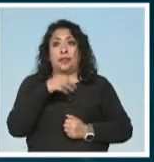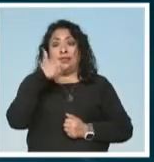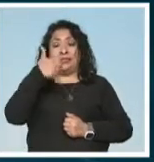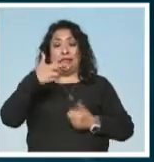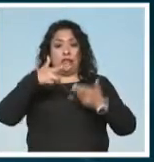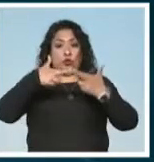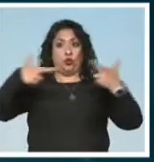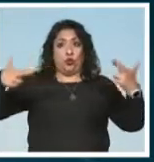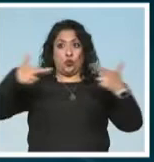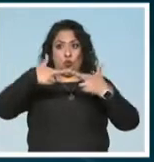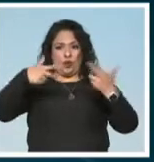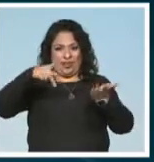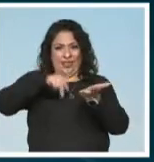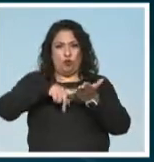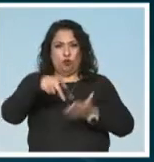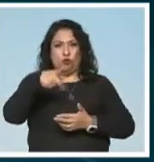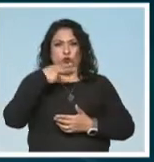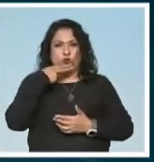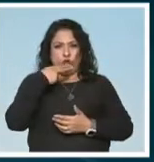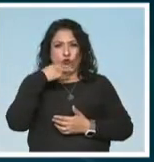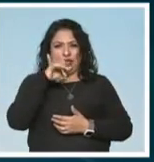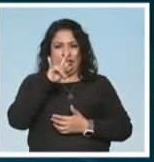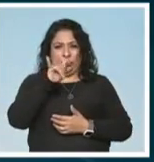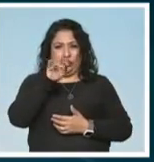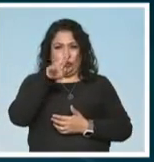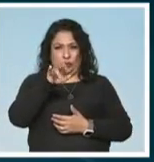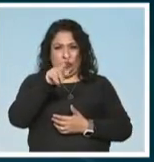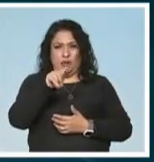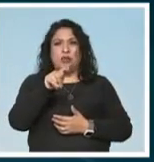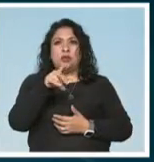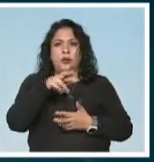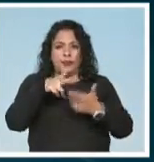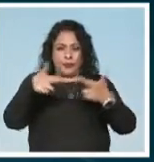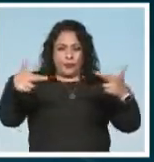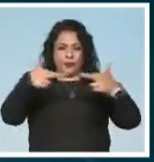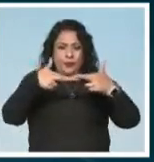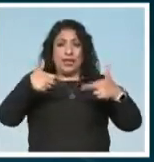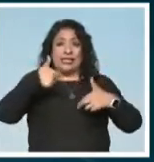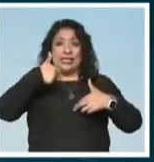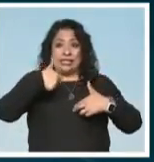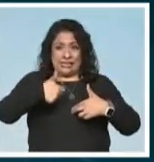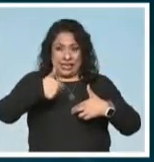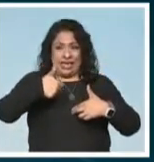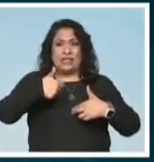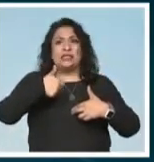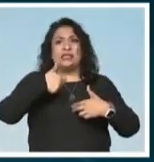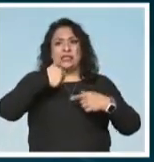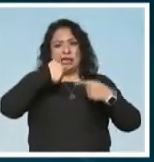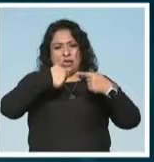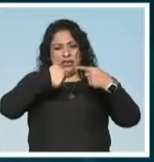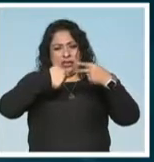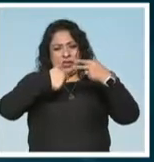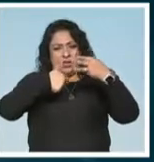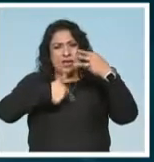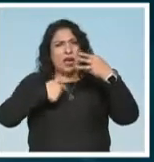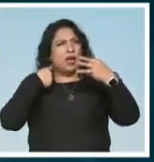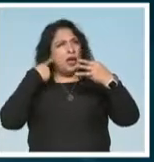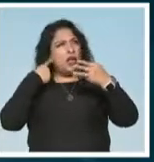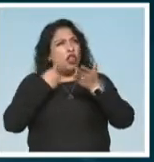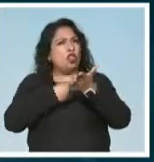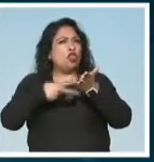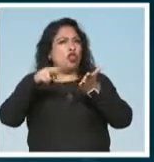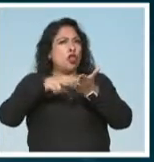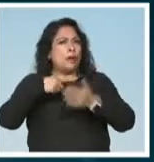there are six string on this instrument, and that each